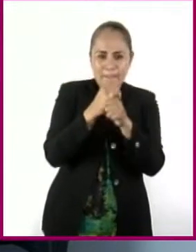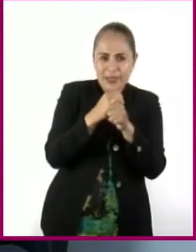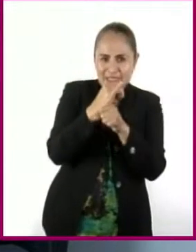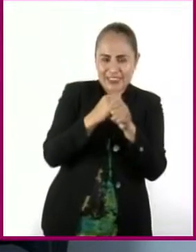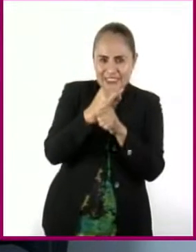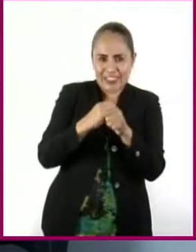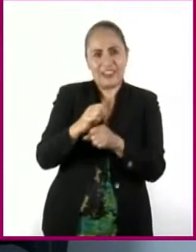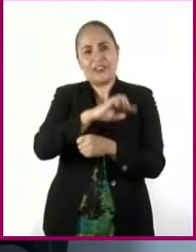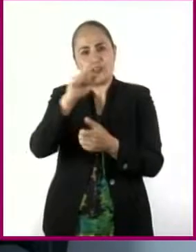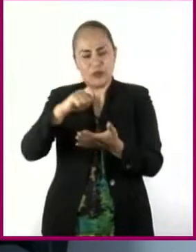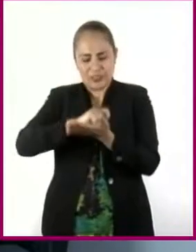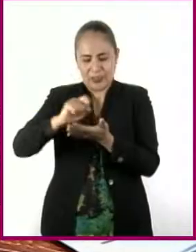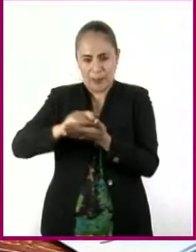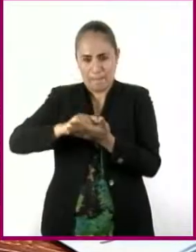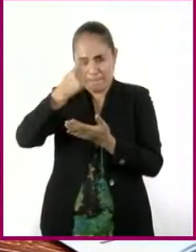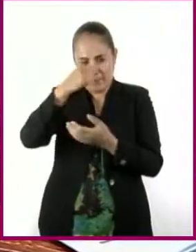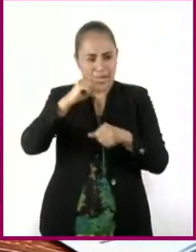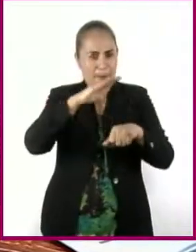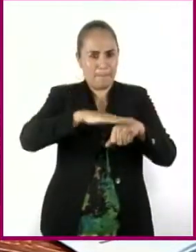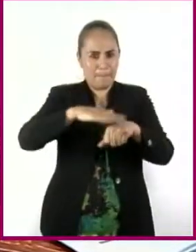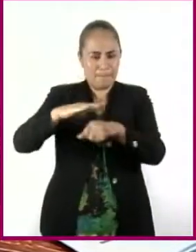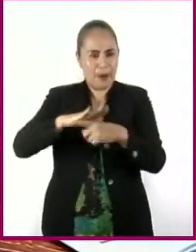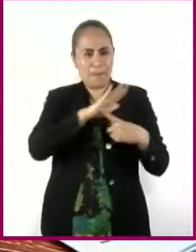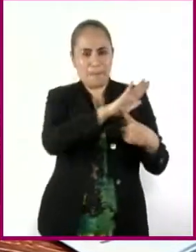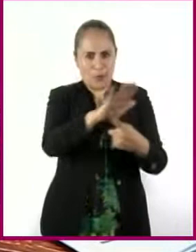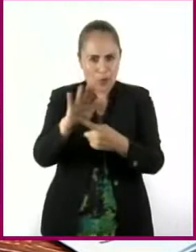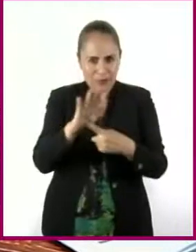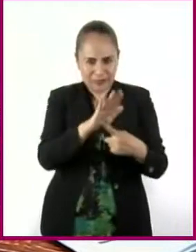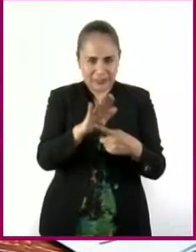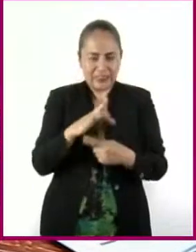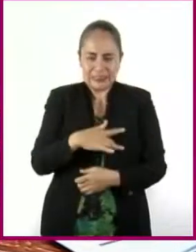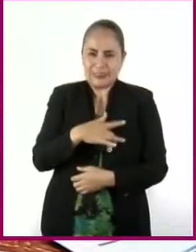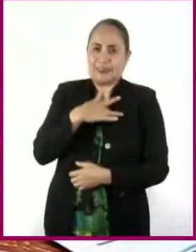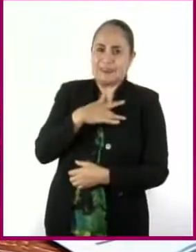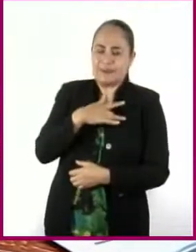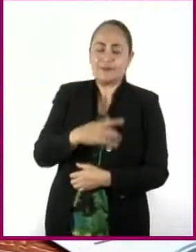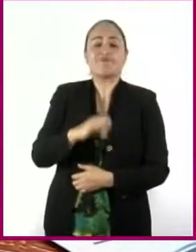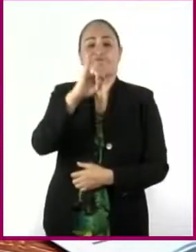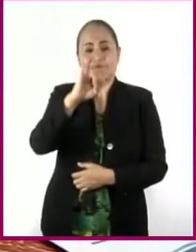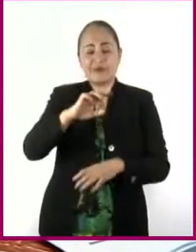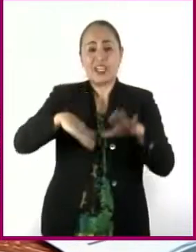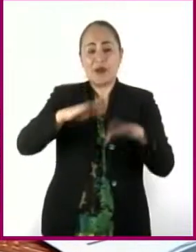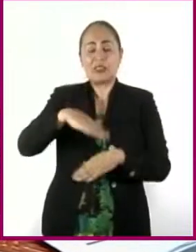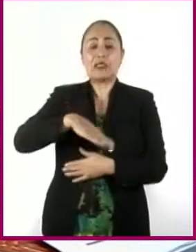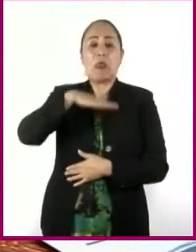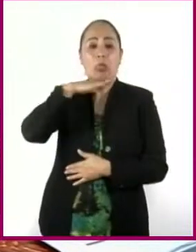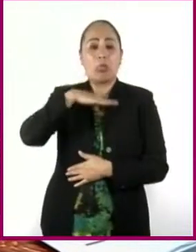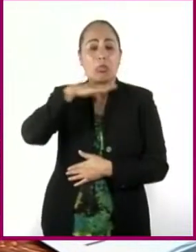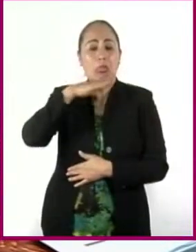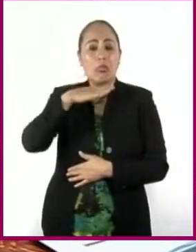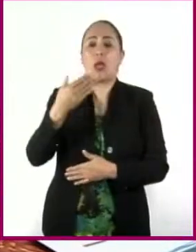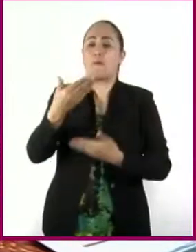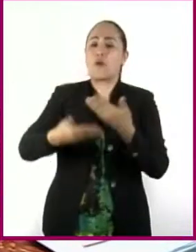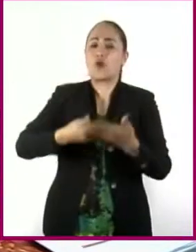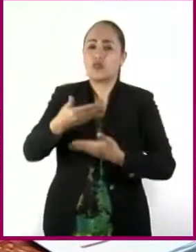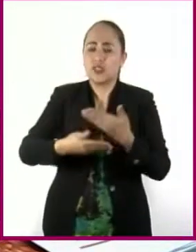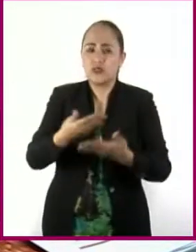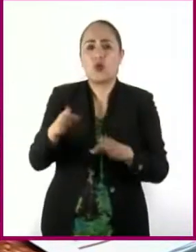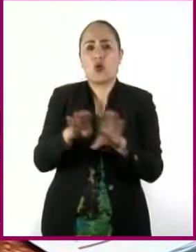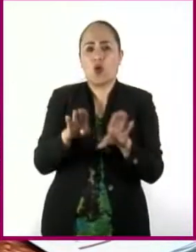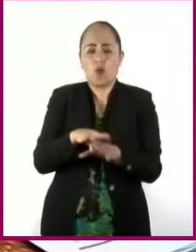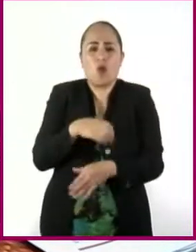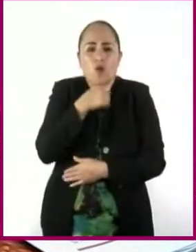y sensibilizar a la comunidad. Seguro, porque a veces no estamos conscientes de lo que significa un proceso de